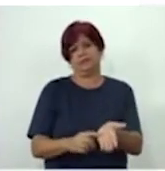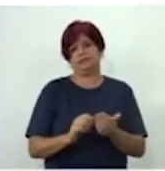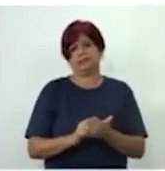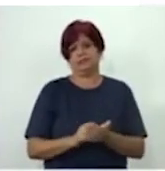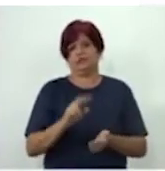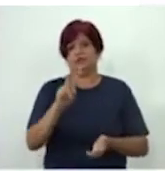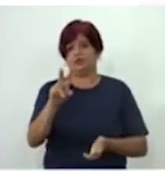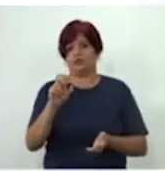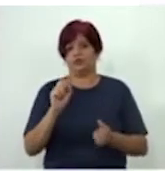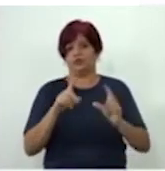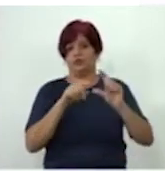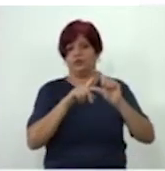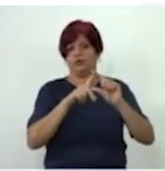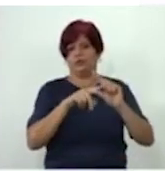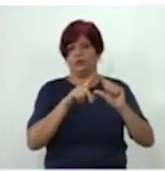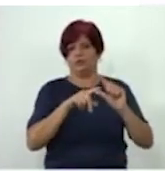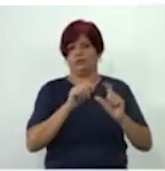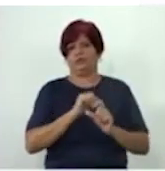nuevo contenido.